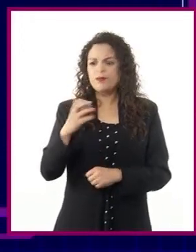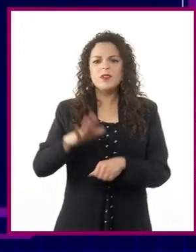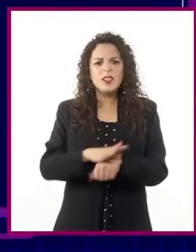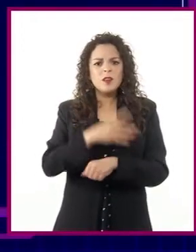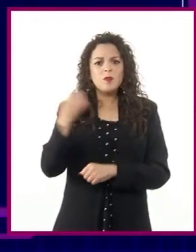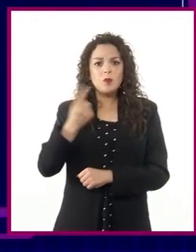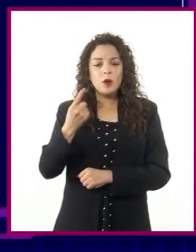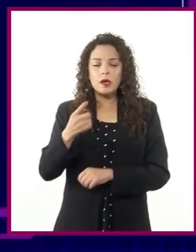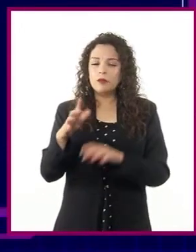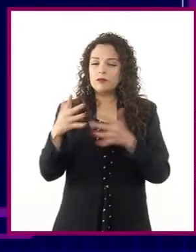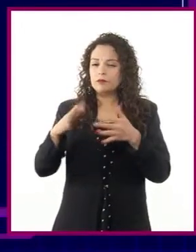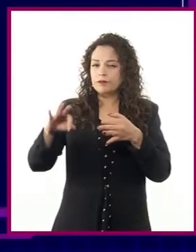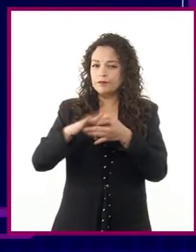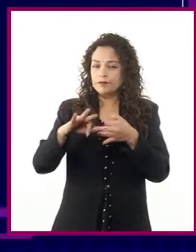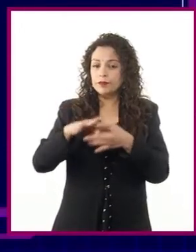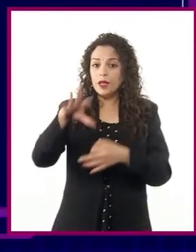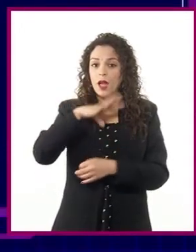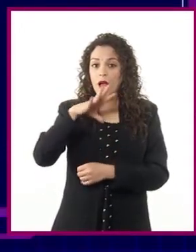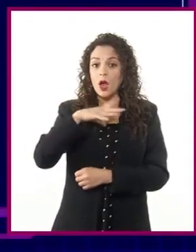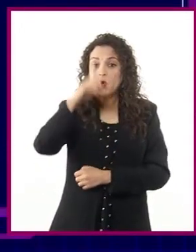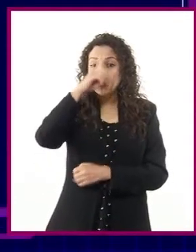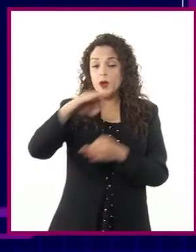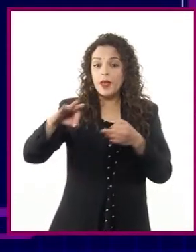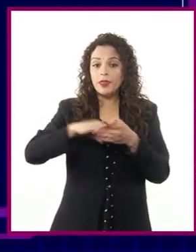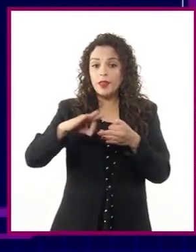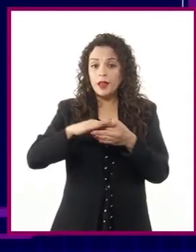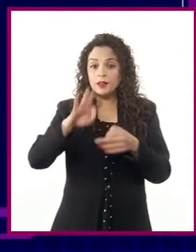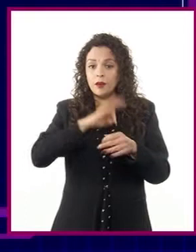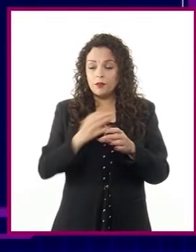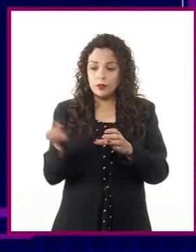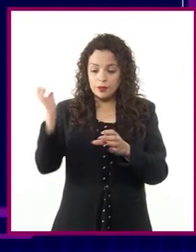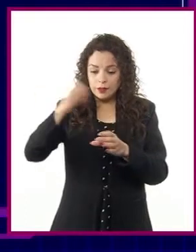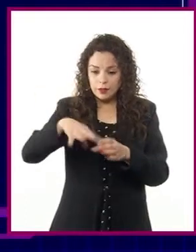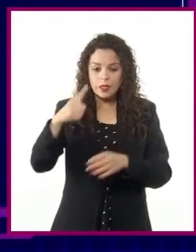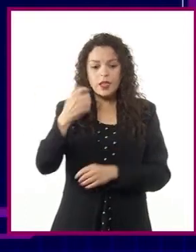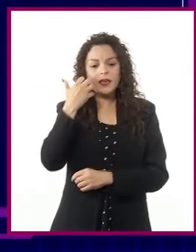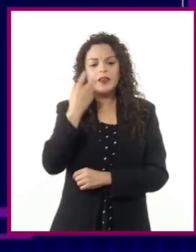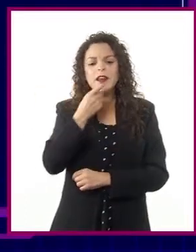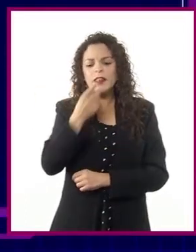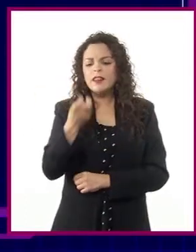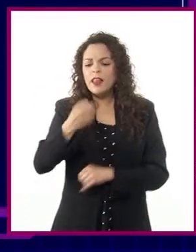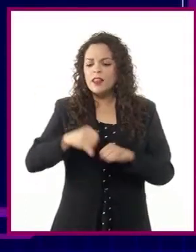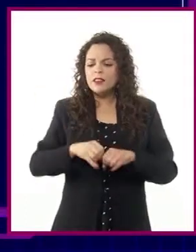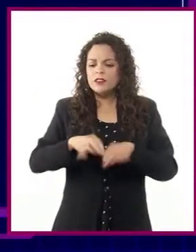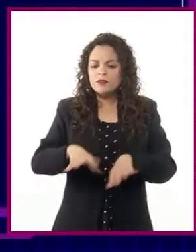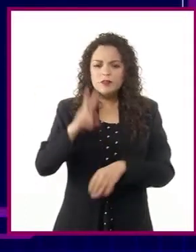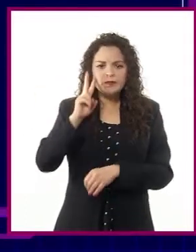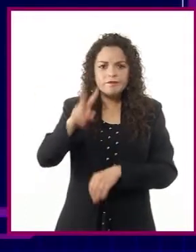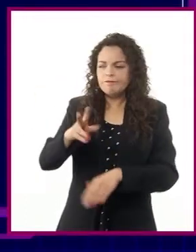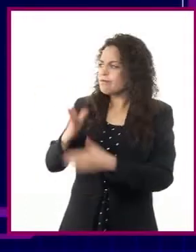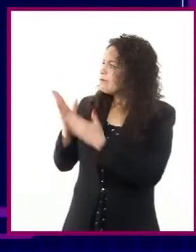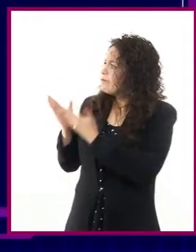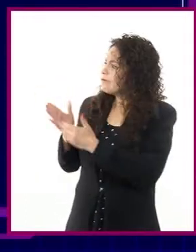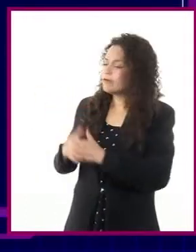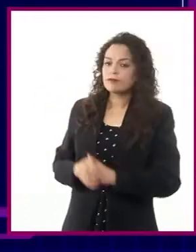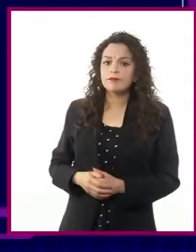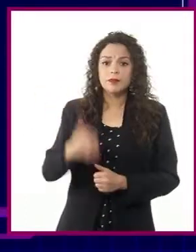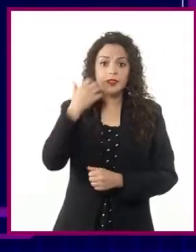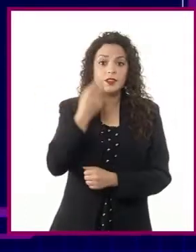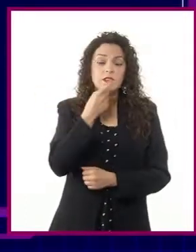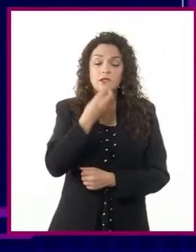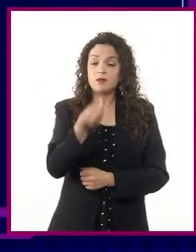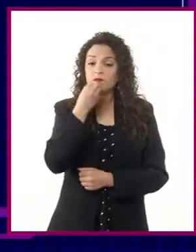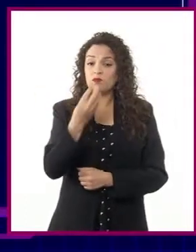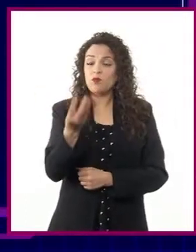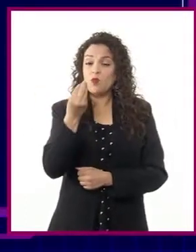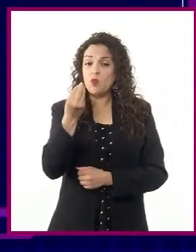cantidad aproximada que cabe en una taza. ¿Qué significa esta información? ¿Significa que estamos consumiendo mucho